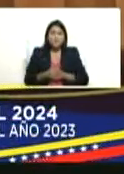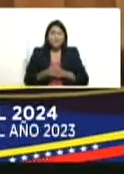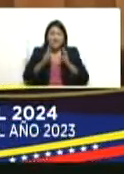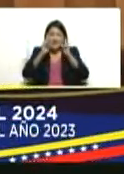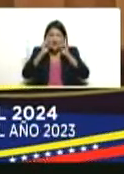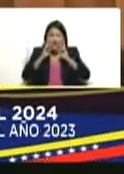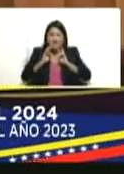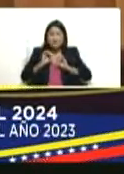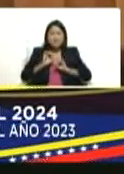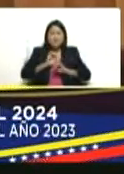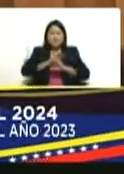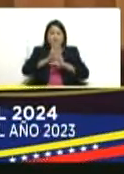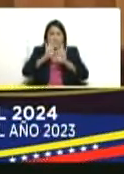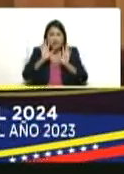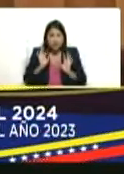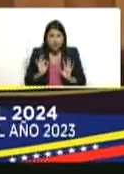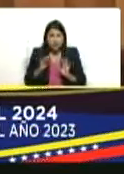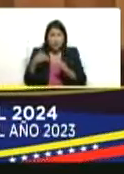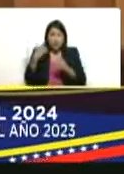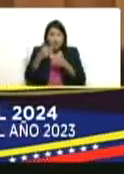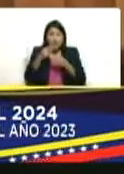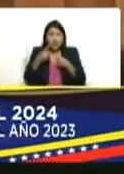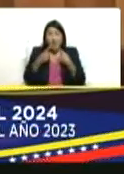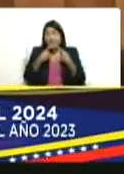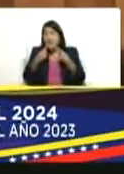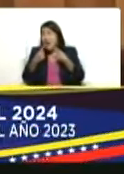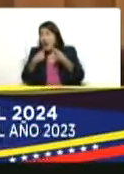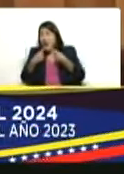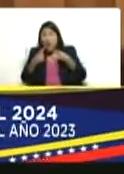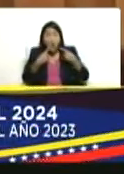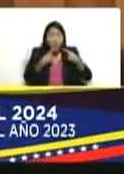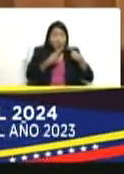impecable de diálogo,